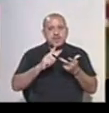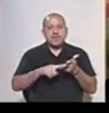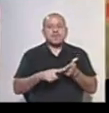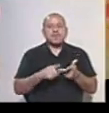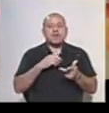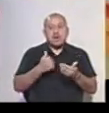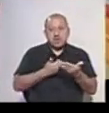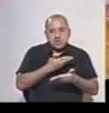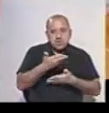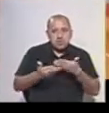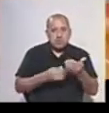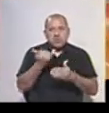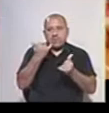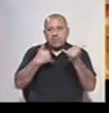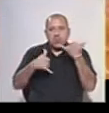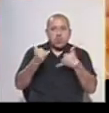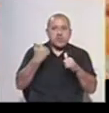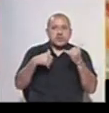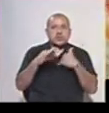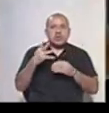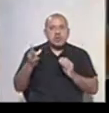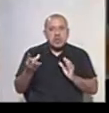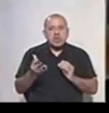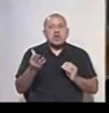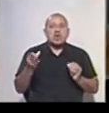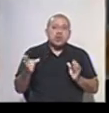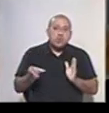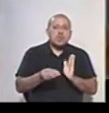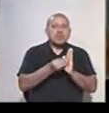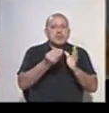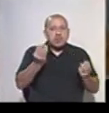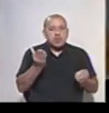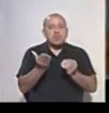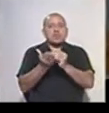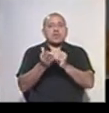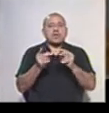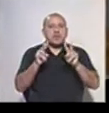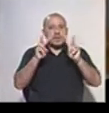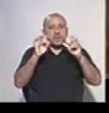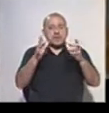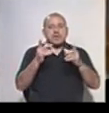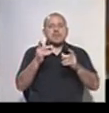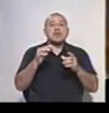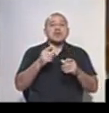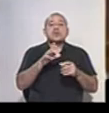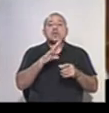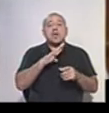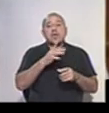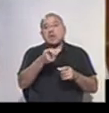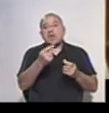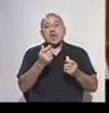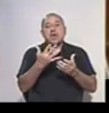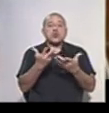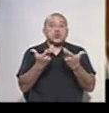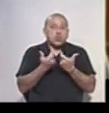intercambiamos información y tratamos de complementar de manera que la emergencia se transforme en un traslado